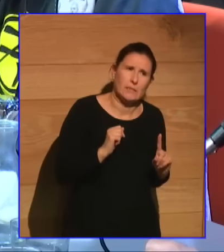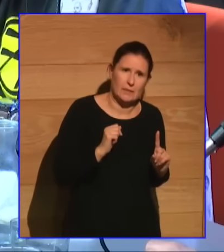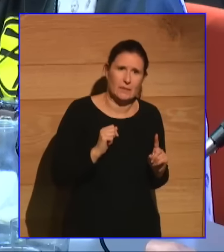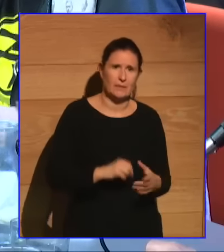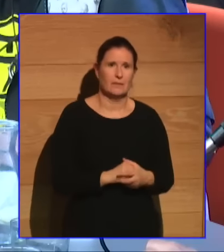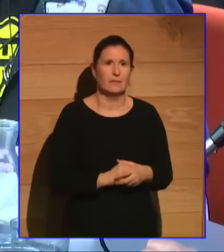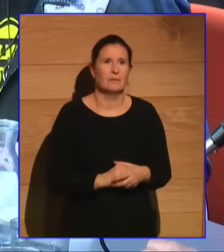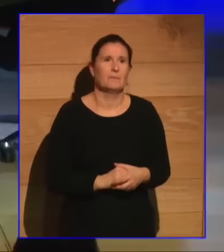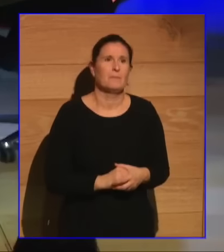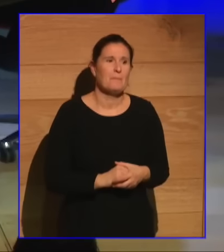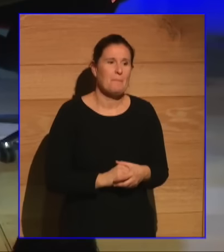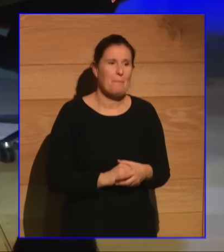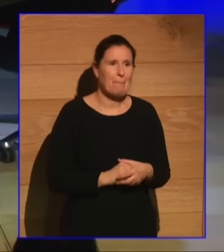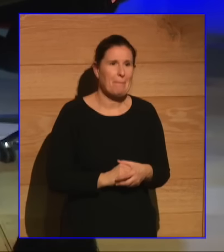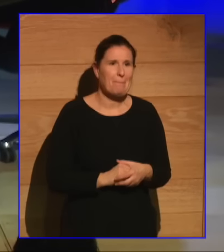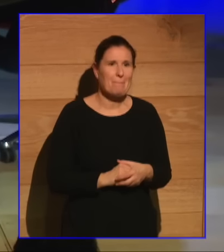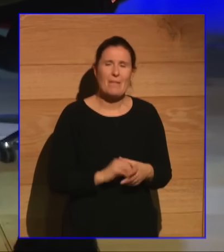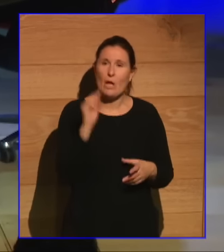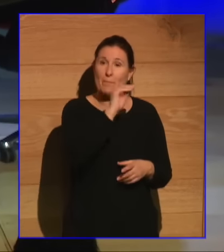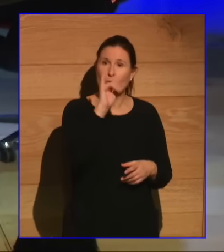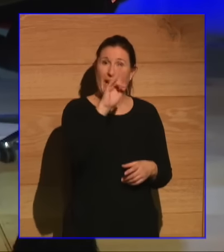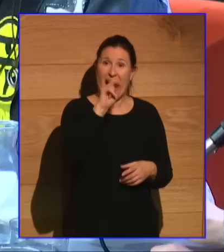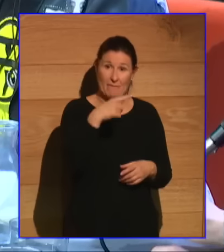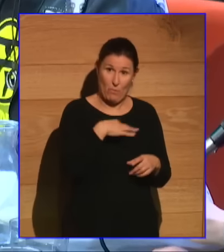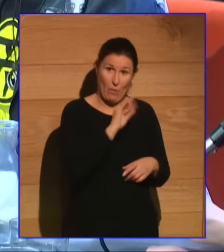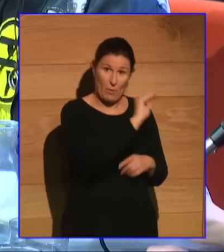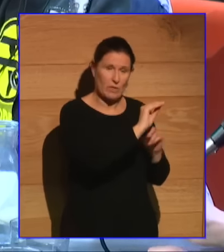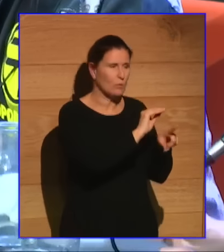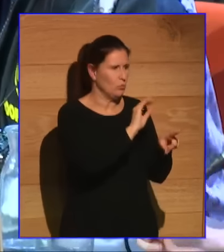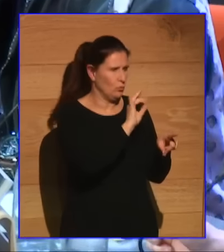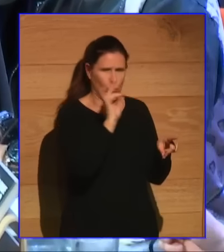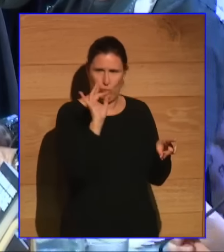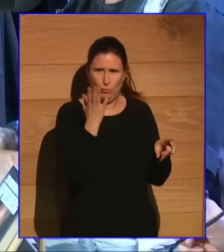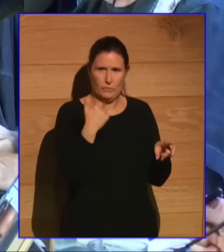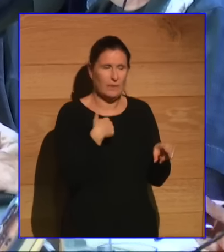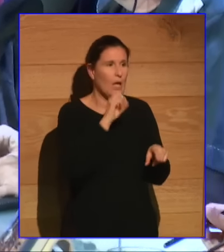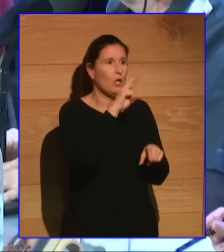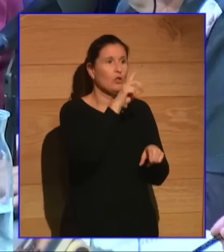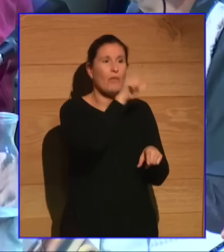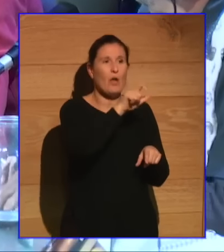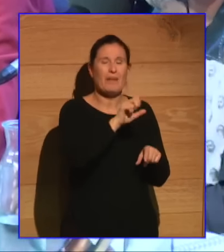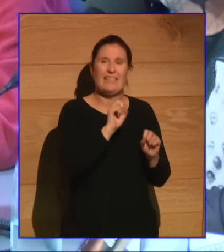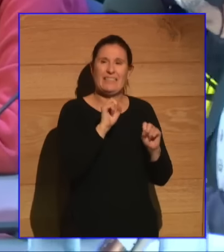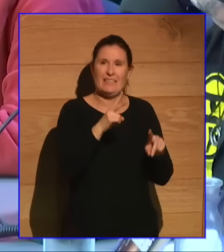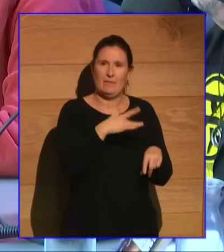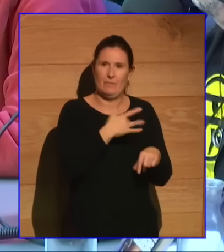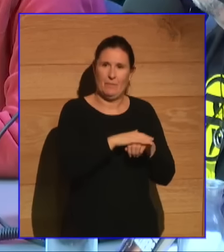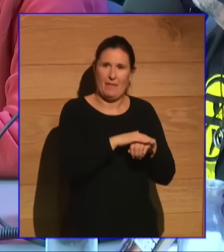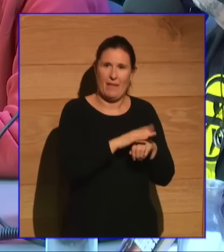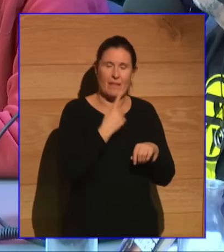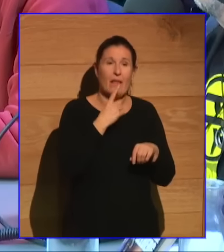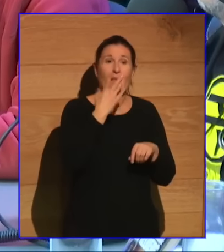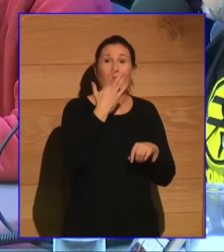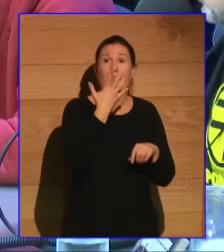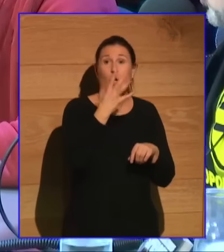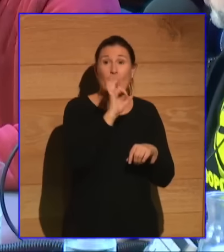Javi, yo tengo una pregunta para Javi, si puedo. Sí, por supuesto. Sí. Javi, ¿12 hombres sin piedad que solo se ven los últimos 5